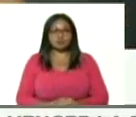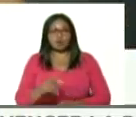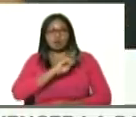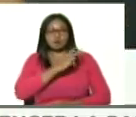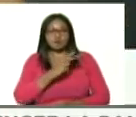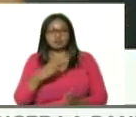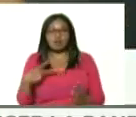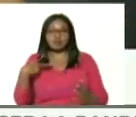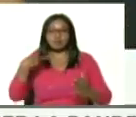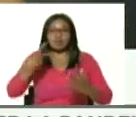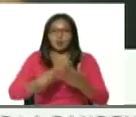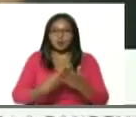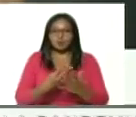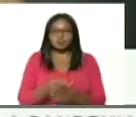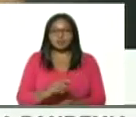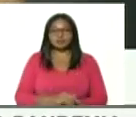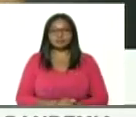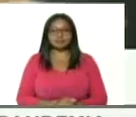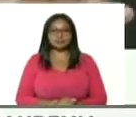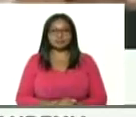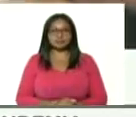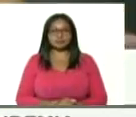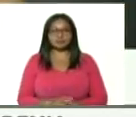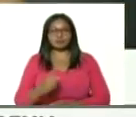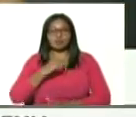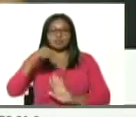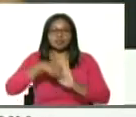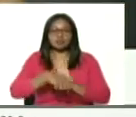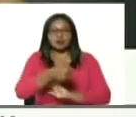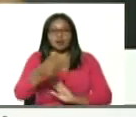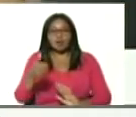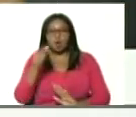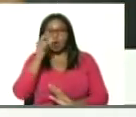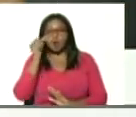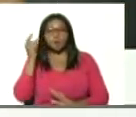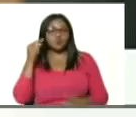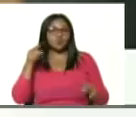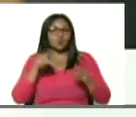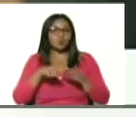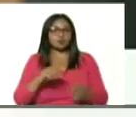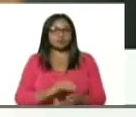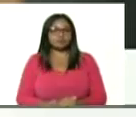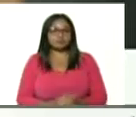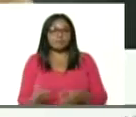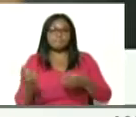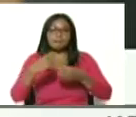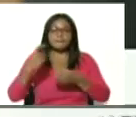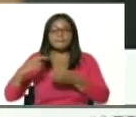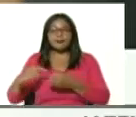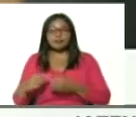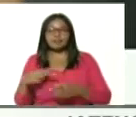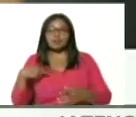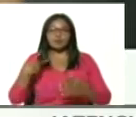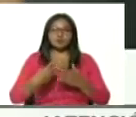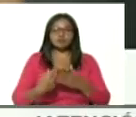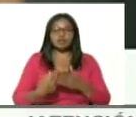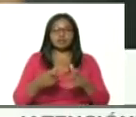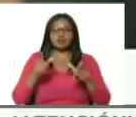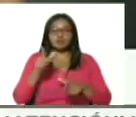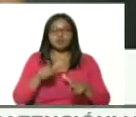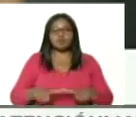es la voluntad, dice Simón Rodríguez. Está dentro de cada hombre y cada mujer. La suma de voluntades de los hombres y las mujeres de un